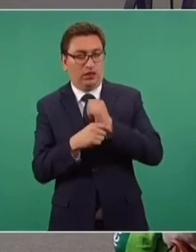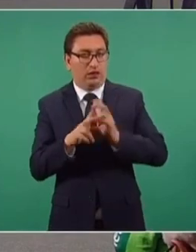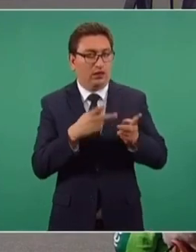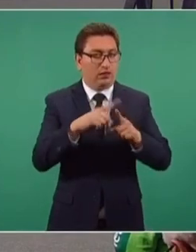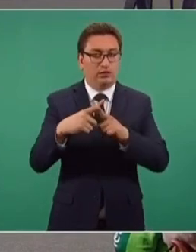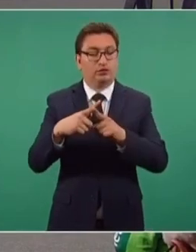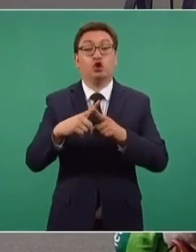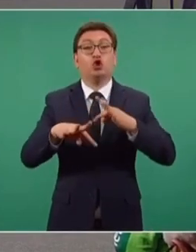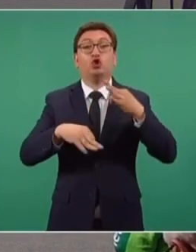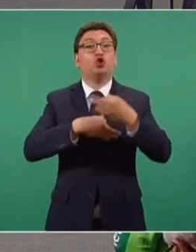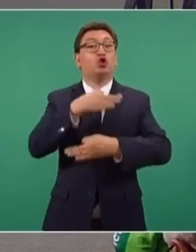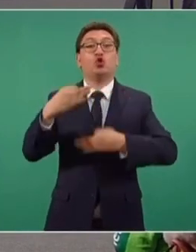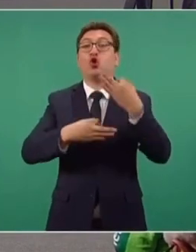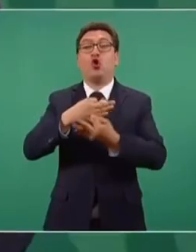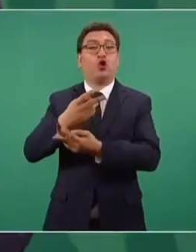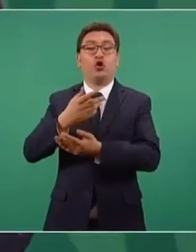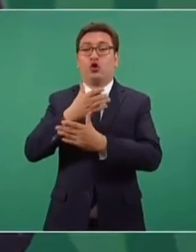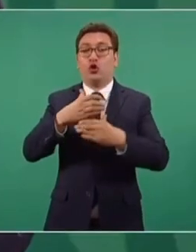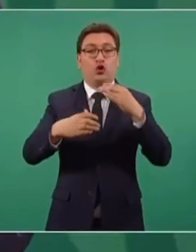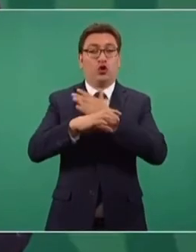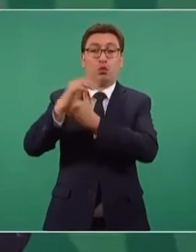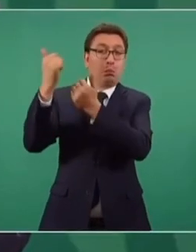todo lo que entra